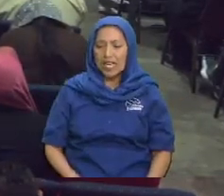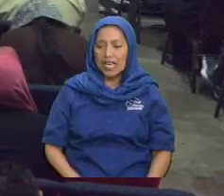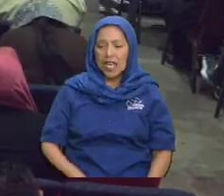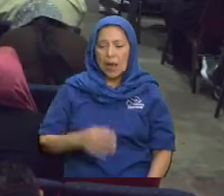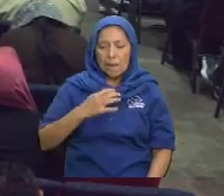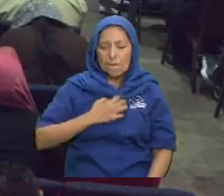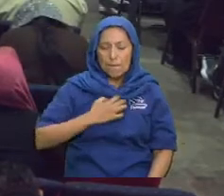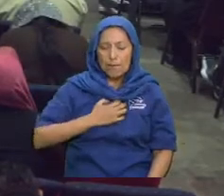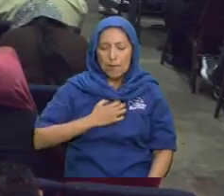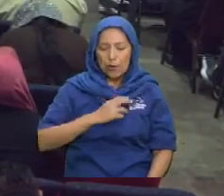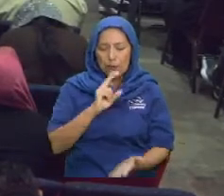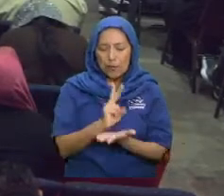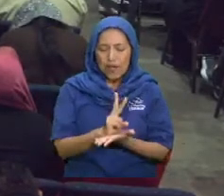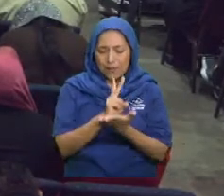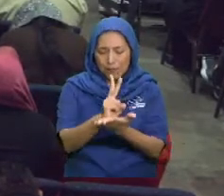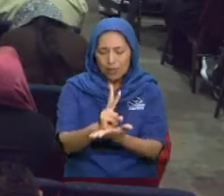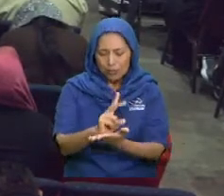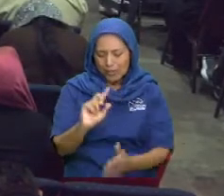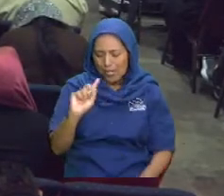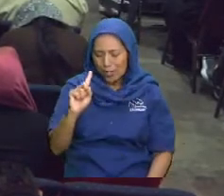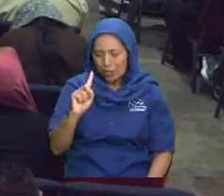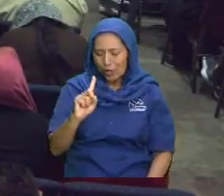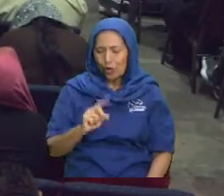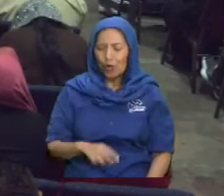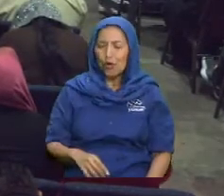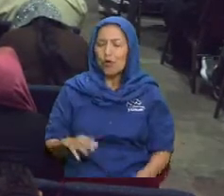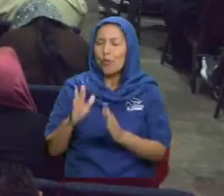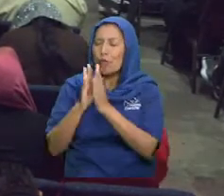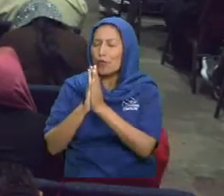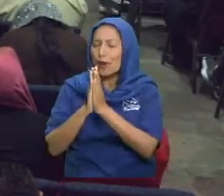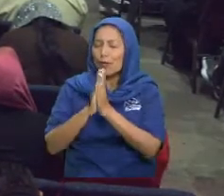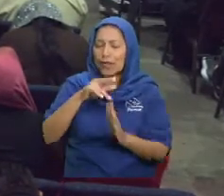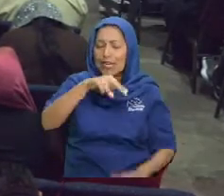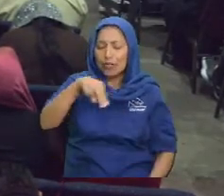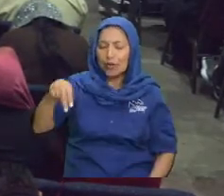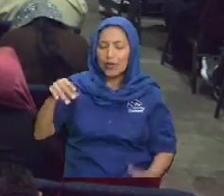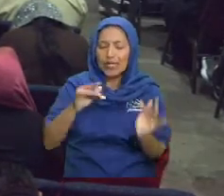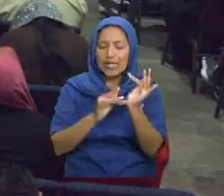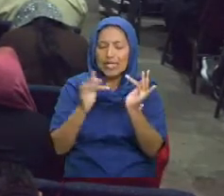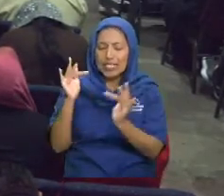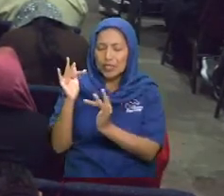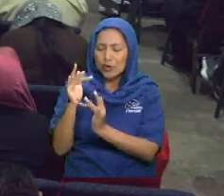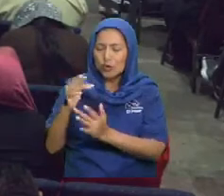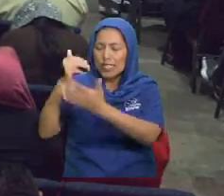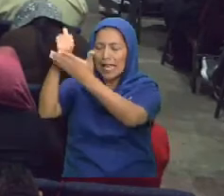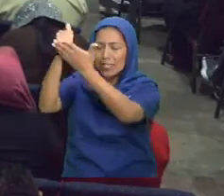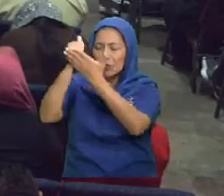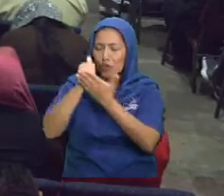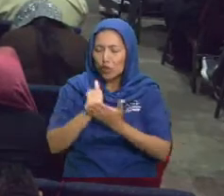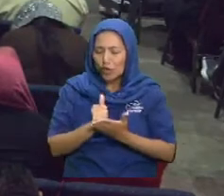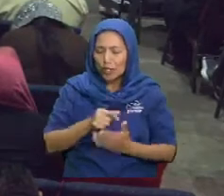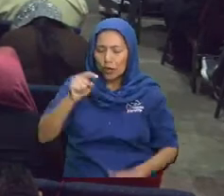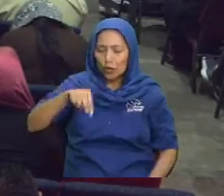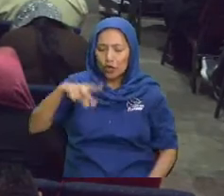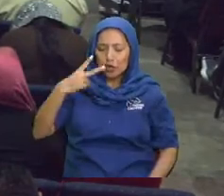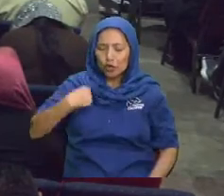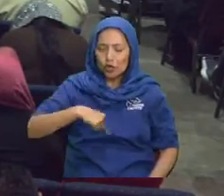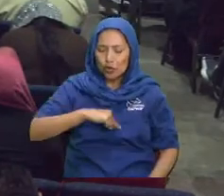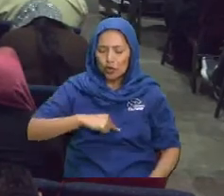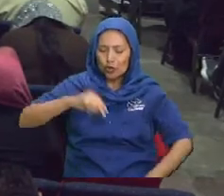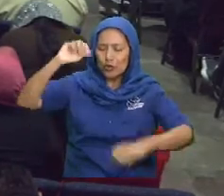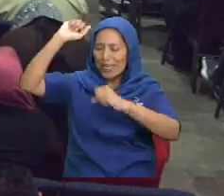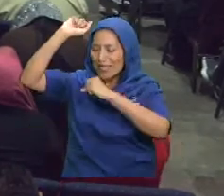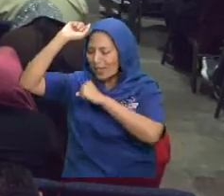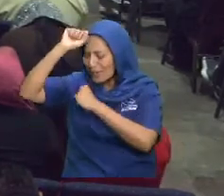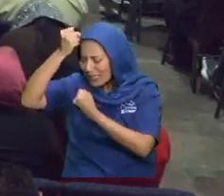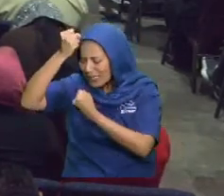vida. En el nombre de Jesús, ayúdanos, Señor, para que eso se dé. Nos arrepentimos, en el nombre de Jesús cambiamos